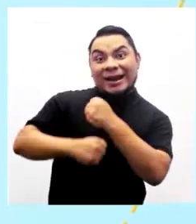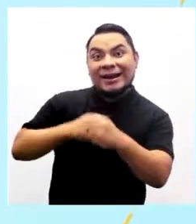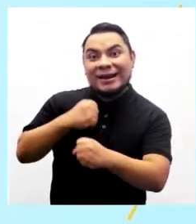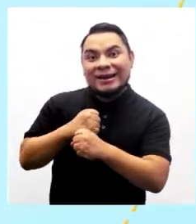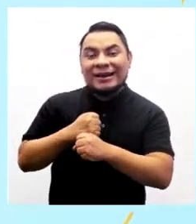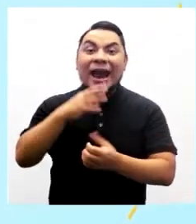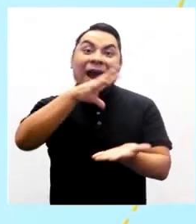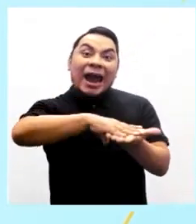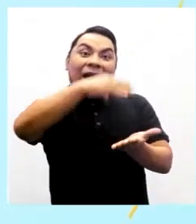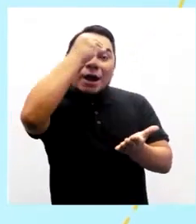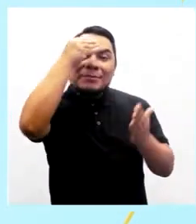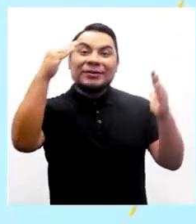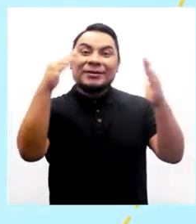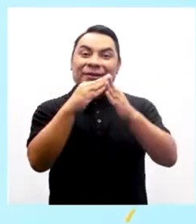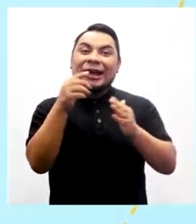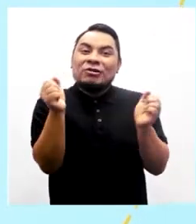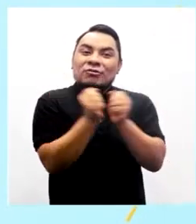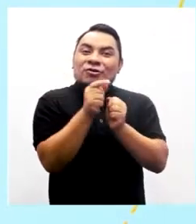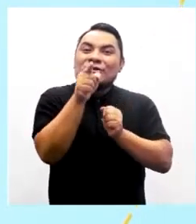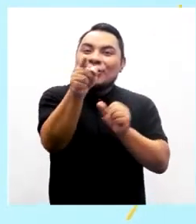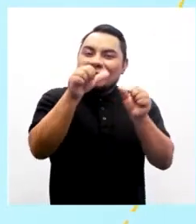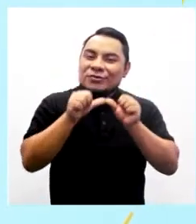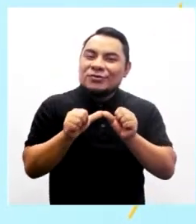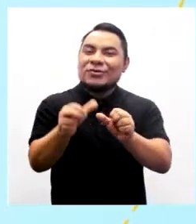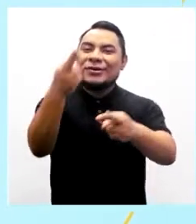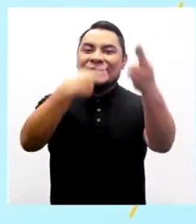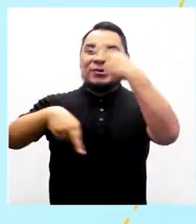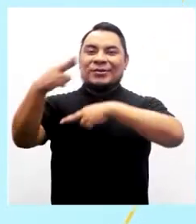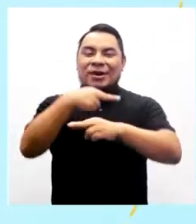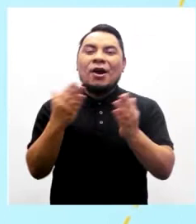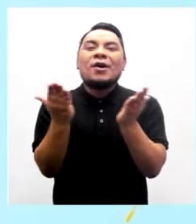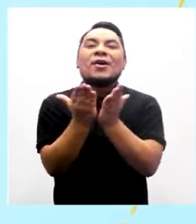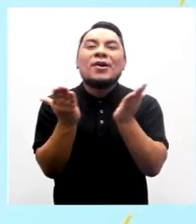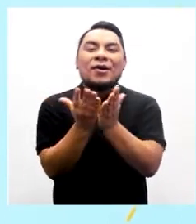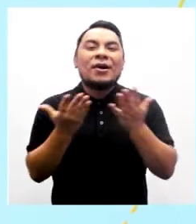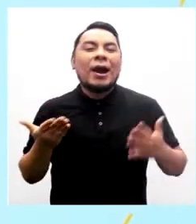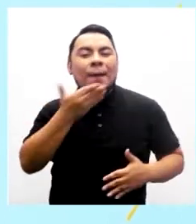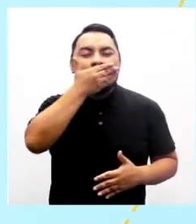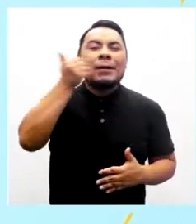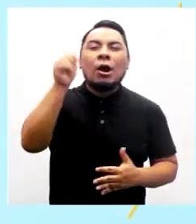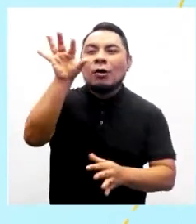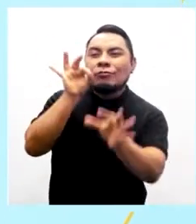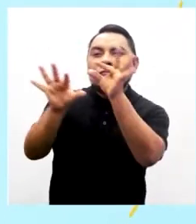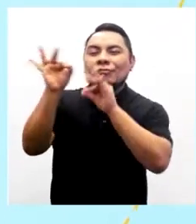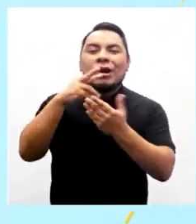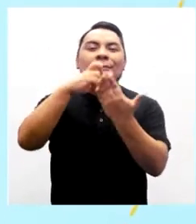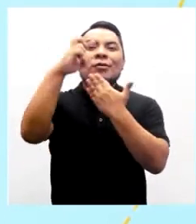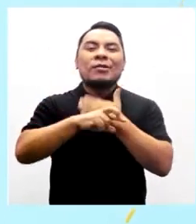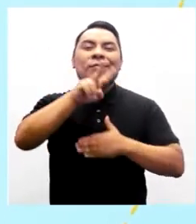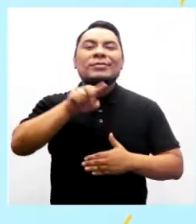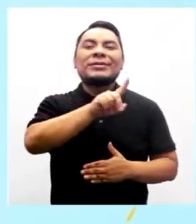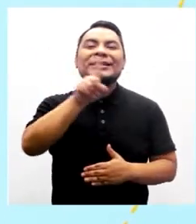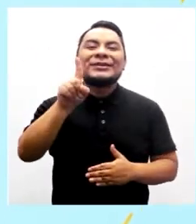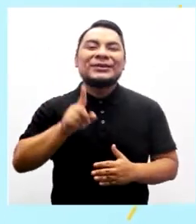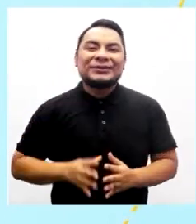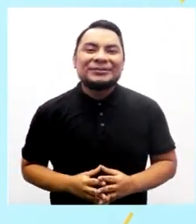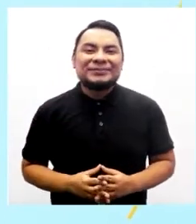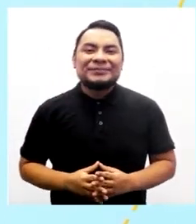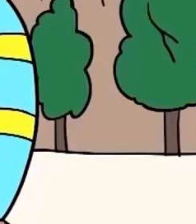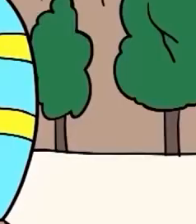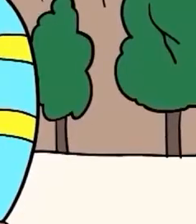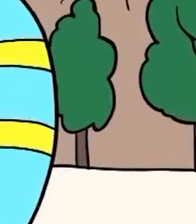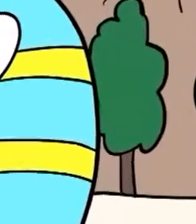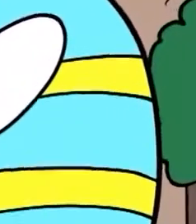Este año, Aprendo en Casa te sigue acompañando en tu retorno al cole con los mejores programas del